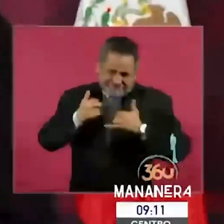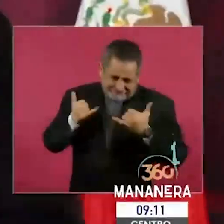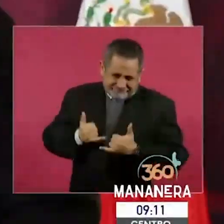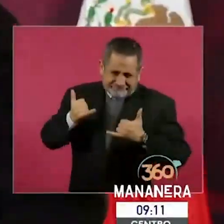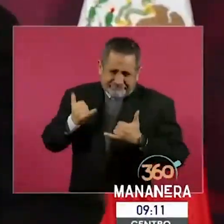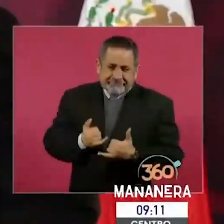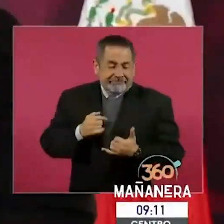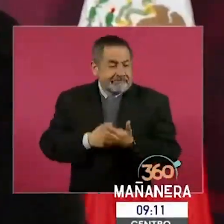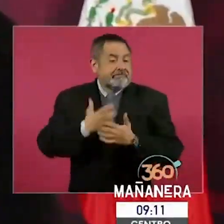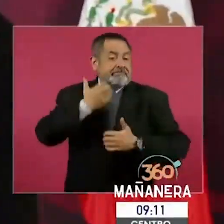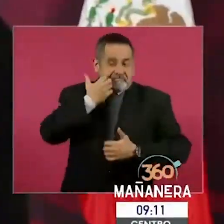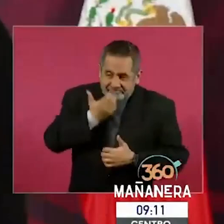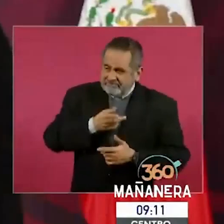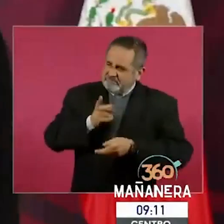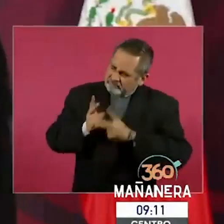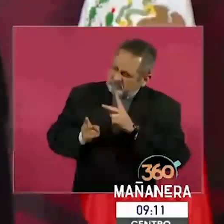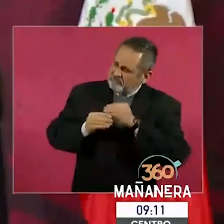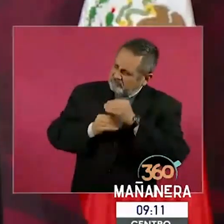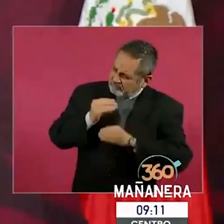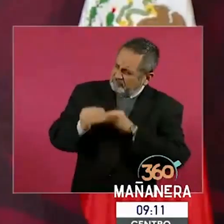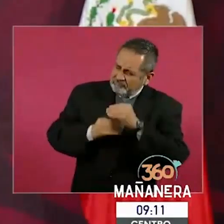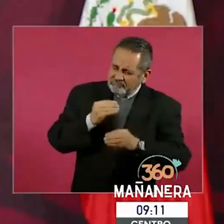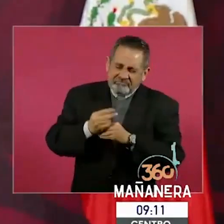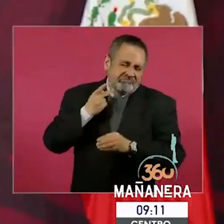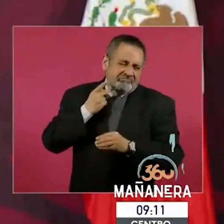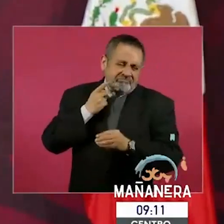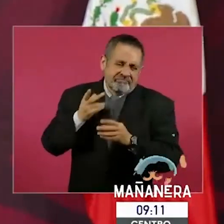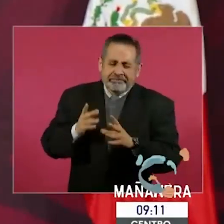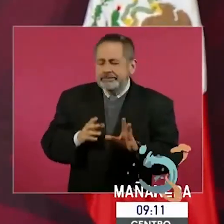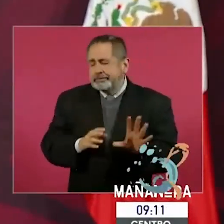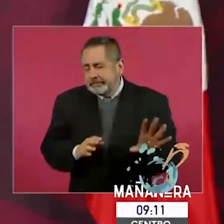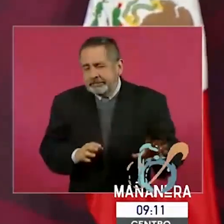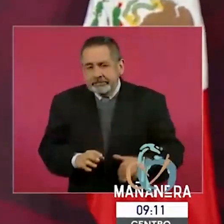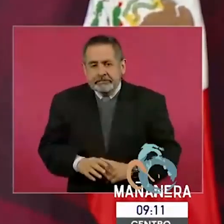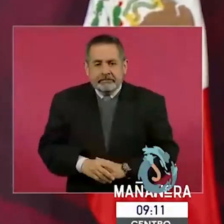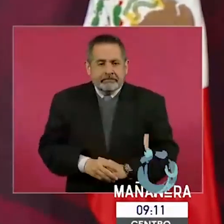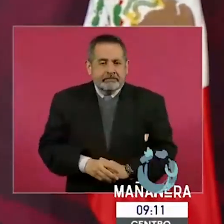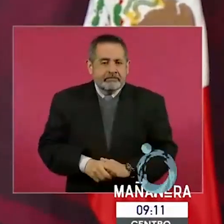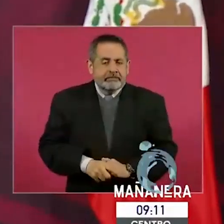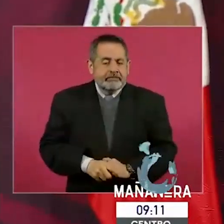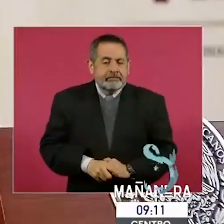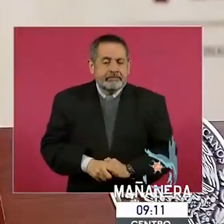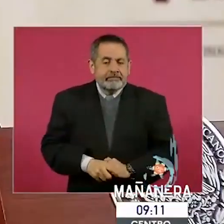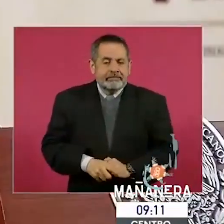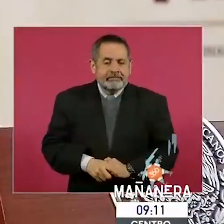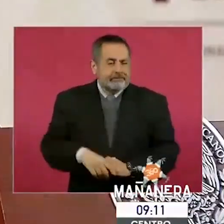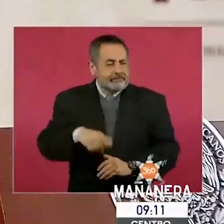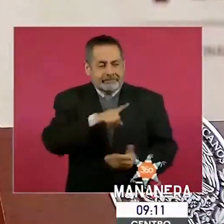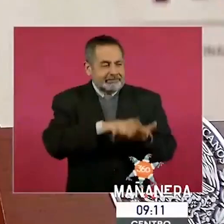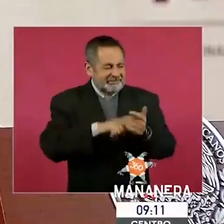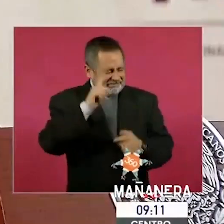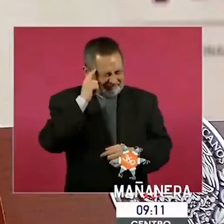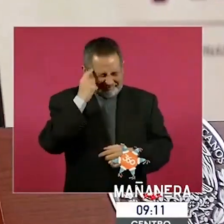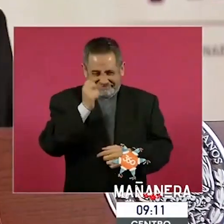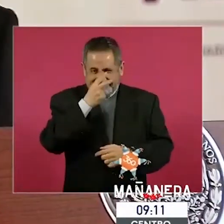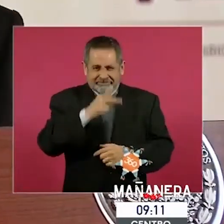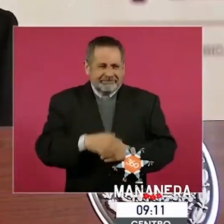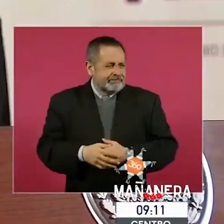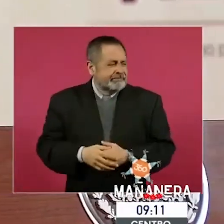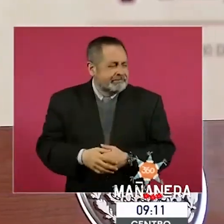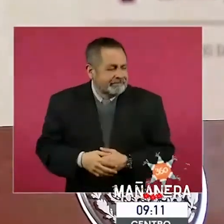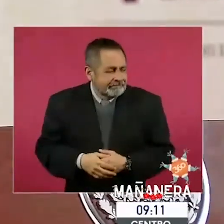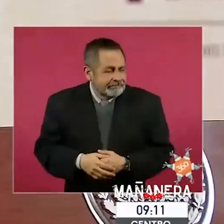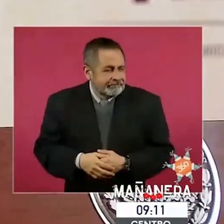pleito, porque están muy enojados, ya nada más